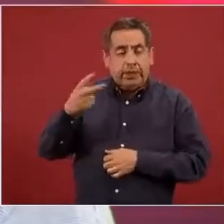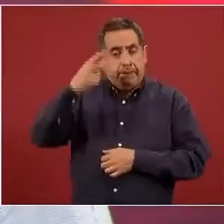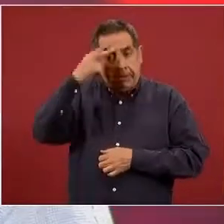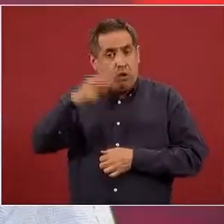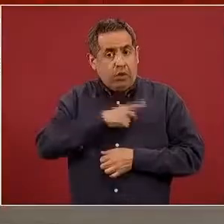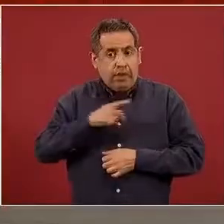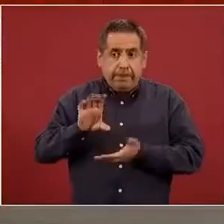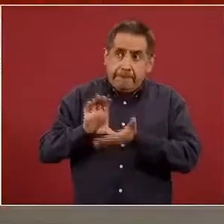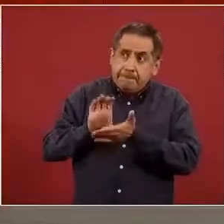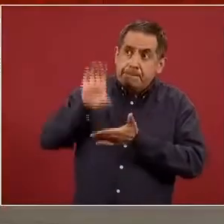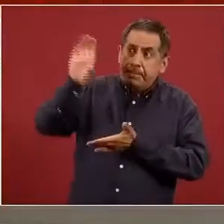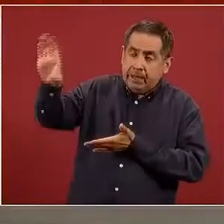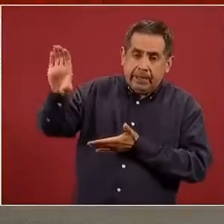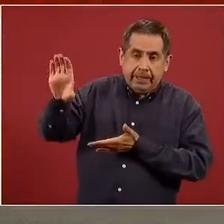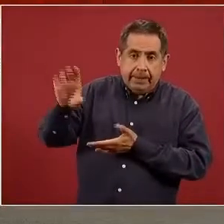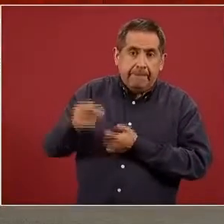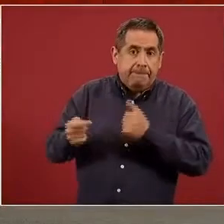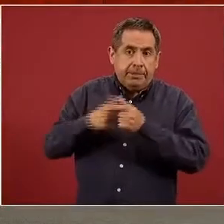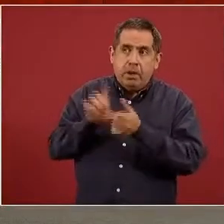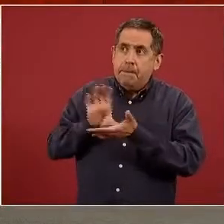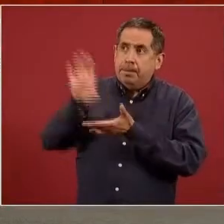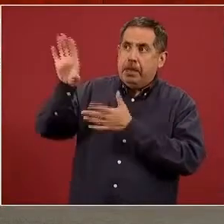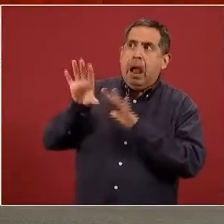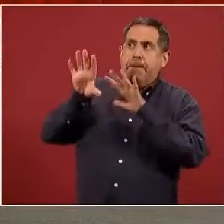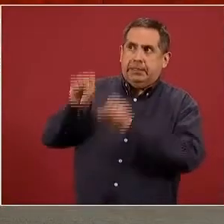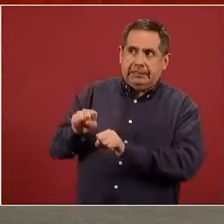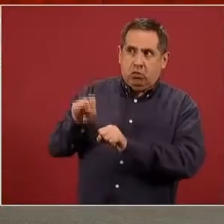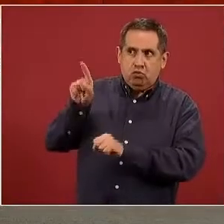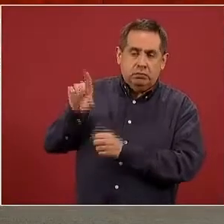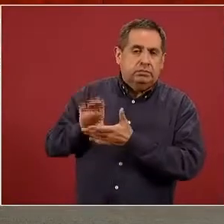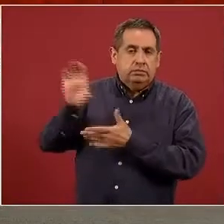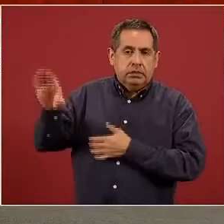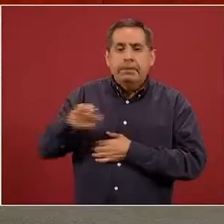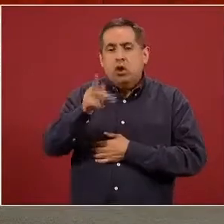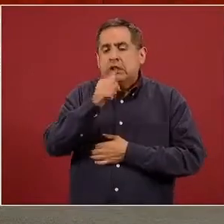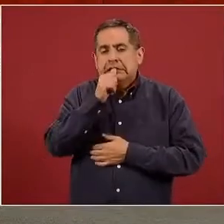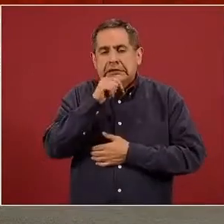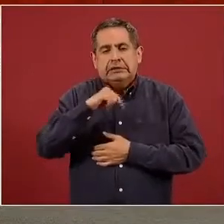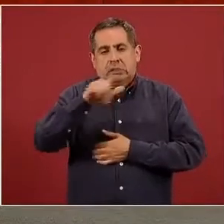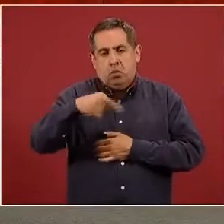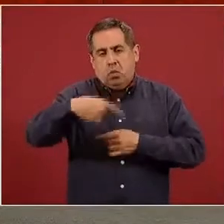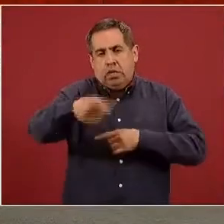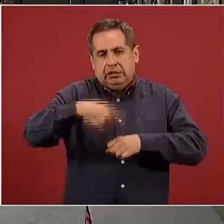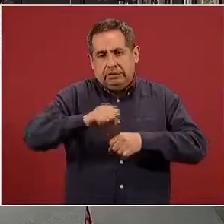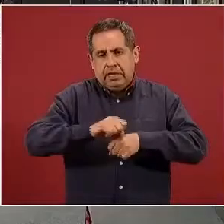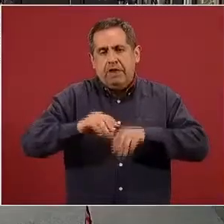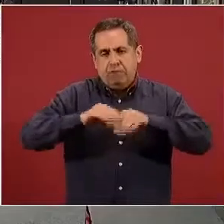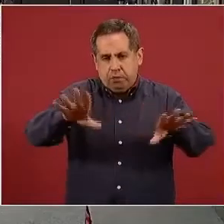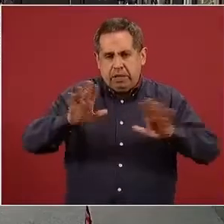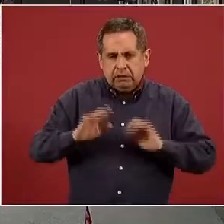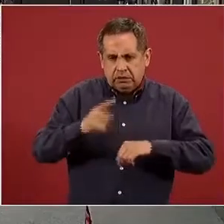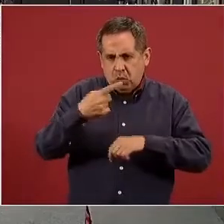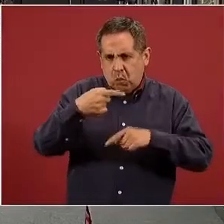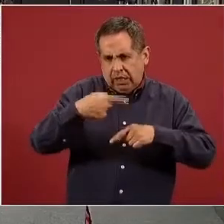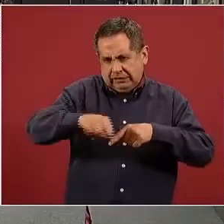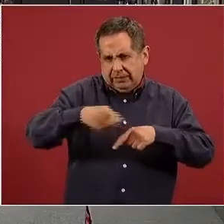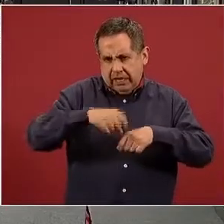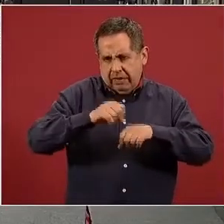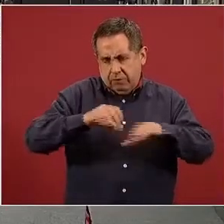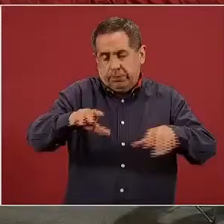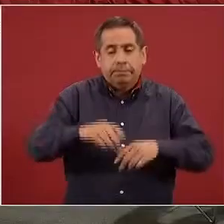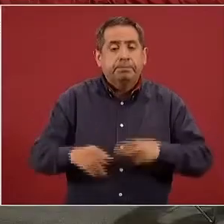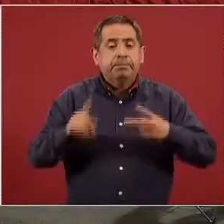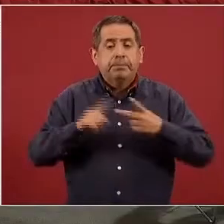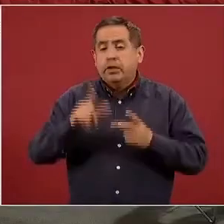que pagar el enganche de acuerdo a las condiciones estipuladas. Pero lo informaremos a lo largo de la semana. Lo informaremos en la semana. Sí. Y